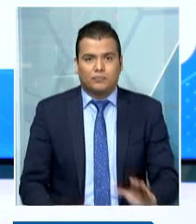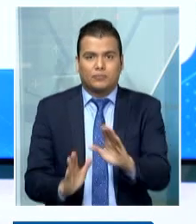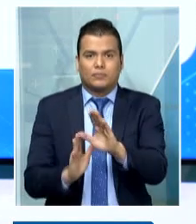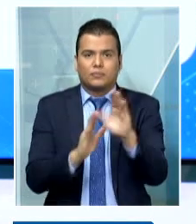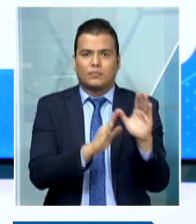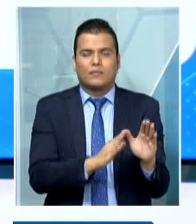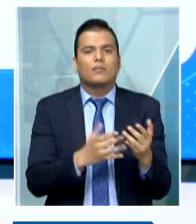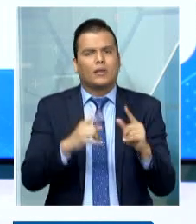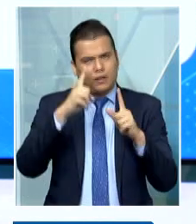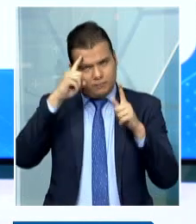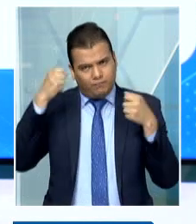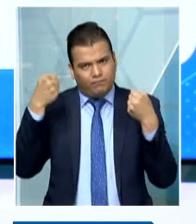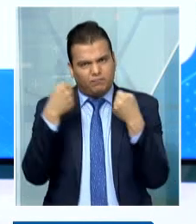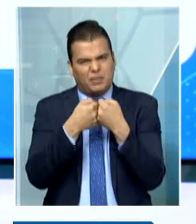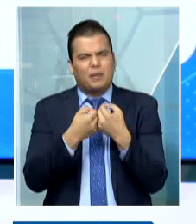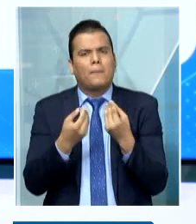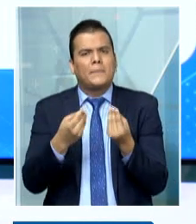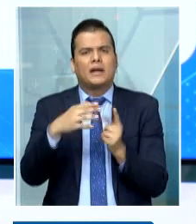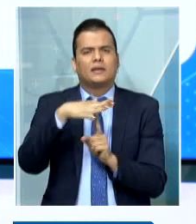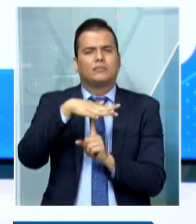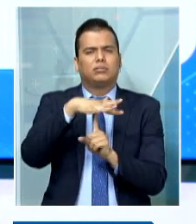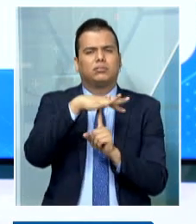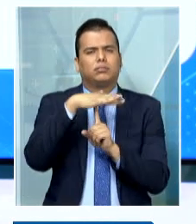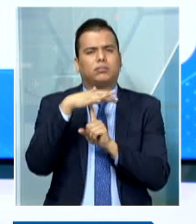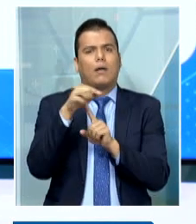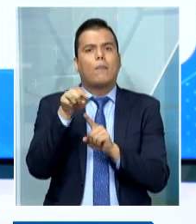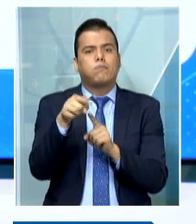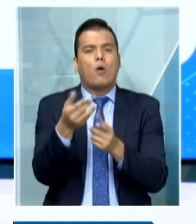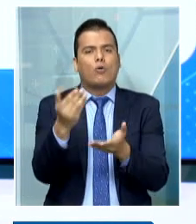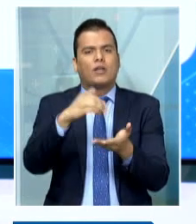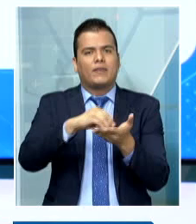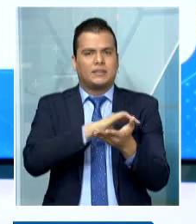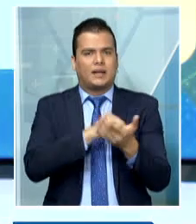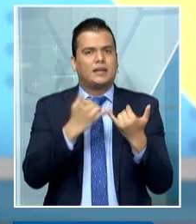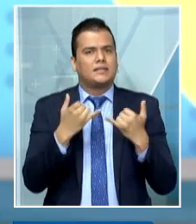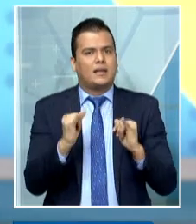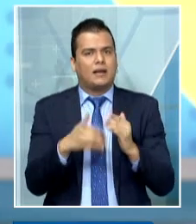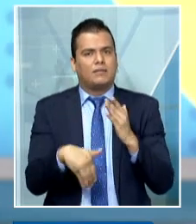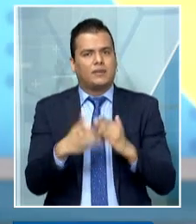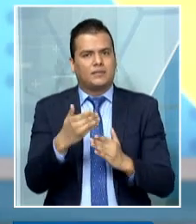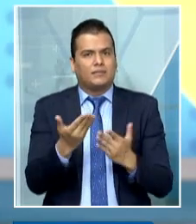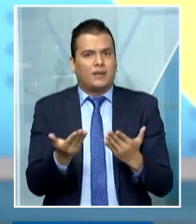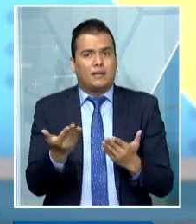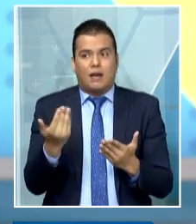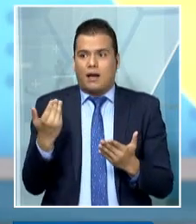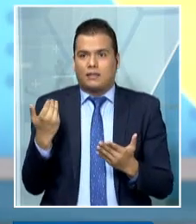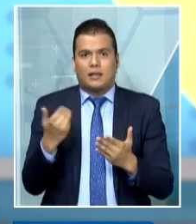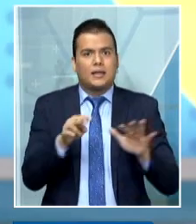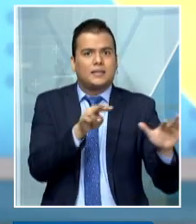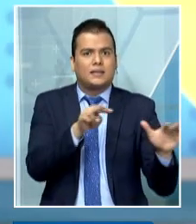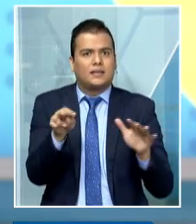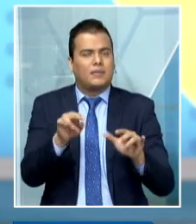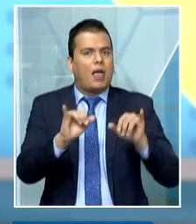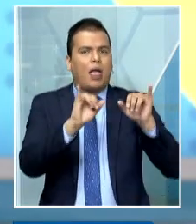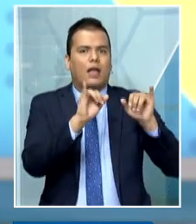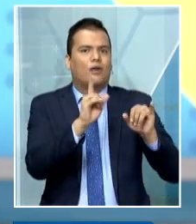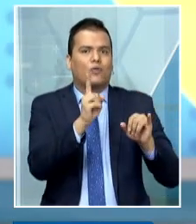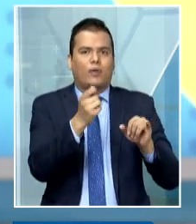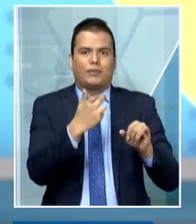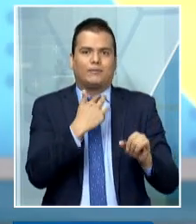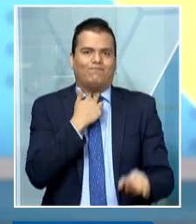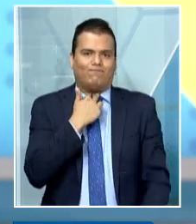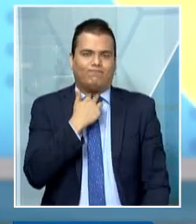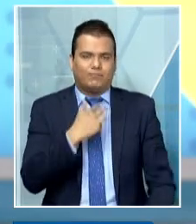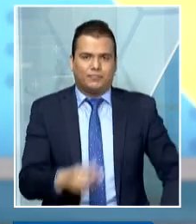y quedó listo el convenio para que el helicóptero Halcón vuelva a patrullar la ciudad desde el aire. Por falta de recursos, el helicóptero estaba sin